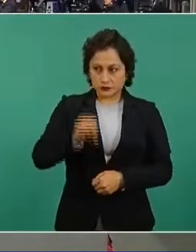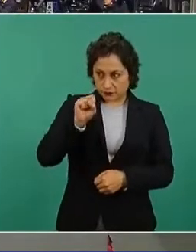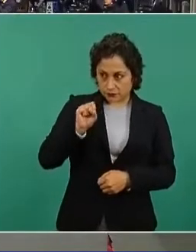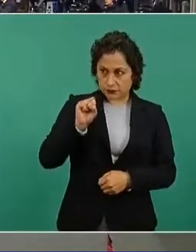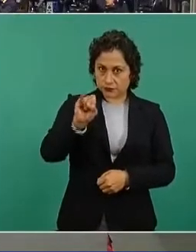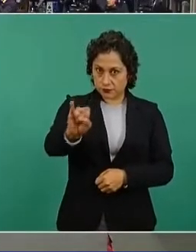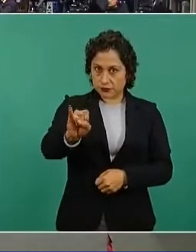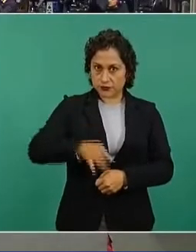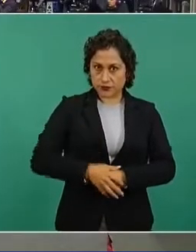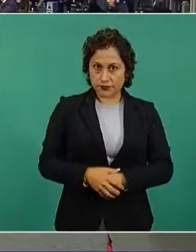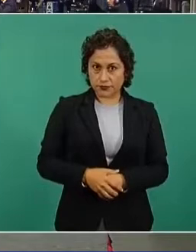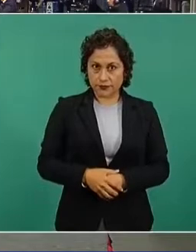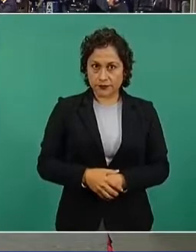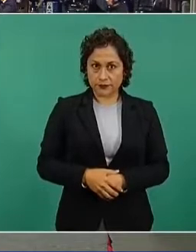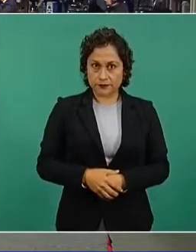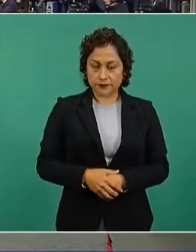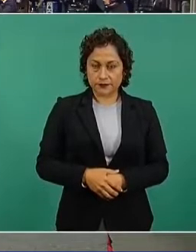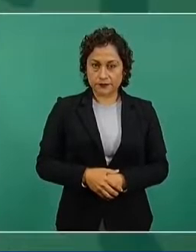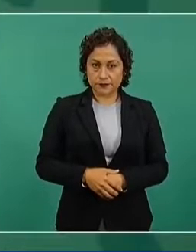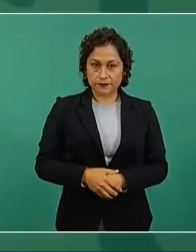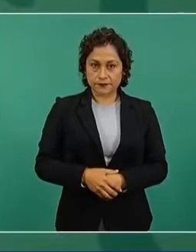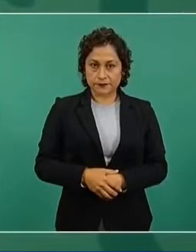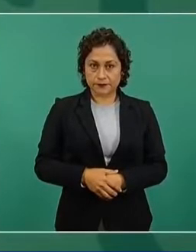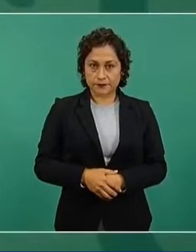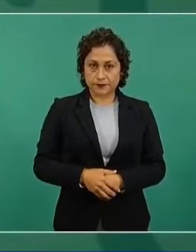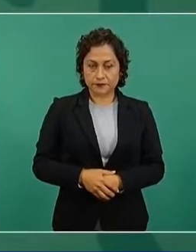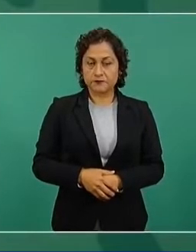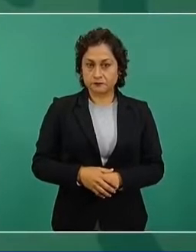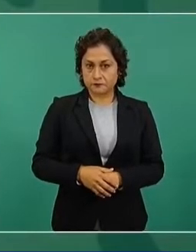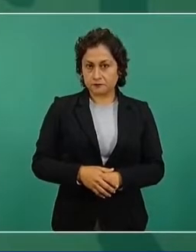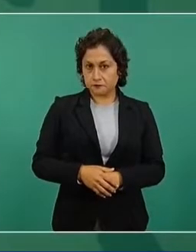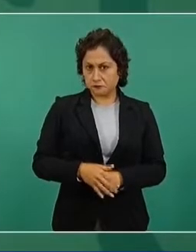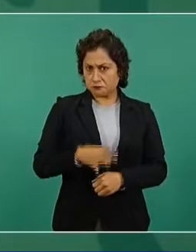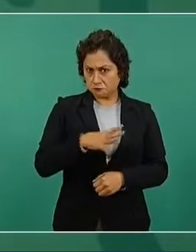Sí, y hay acuerdo